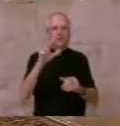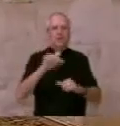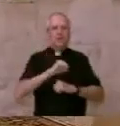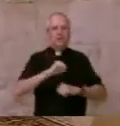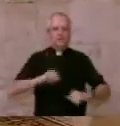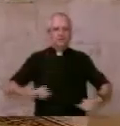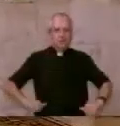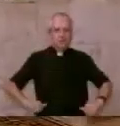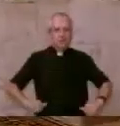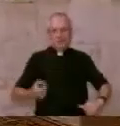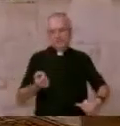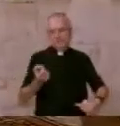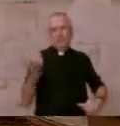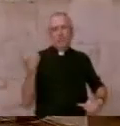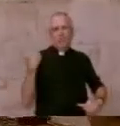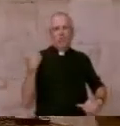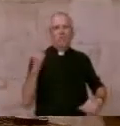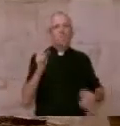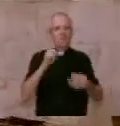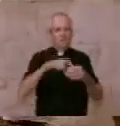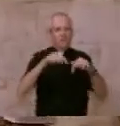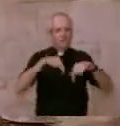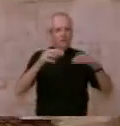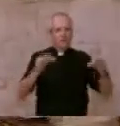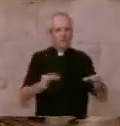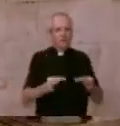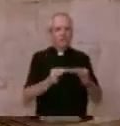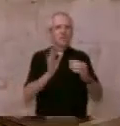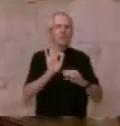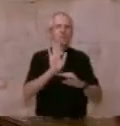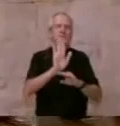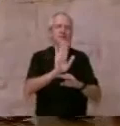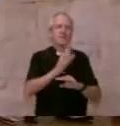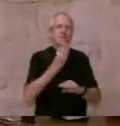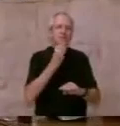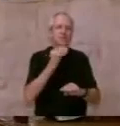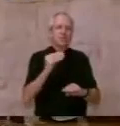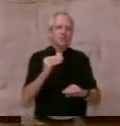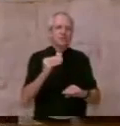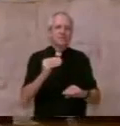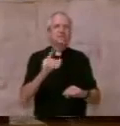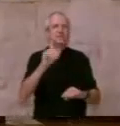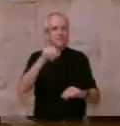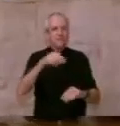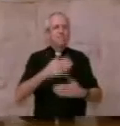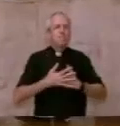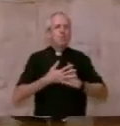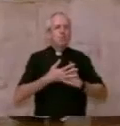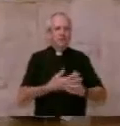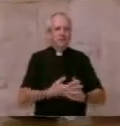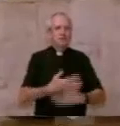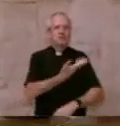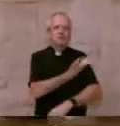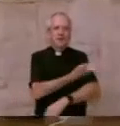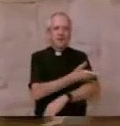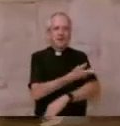Lisboa, y también una representación de voluntarios de Cáritas.